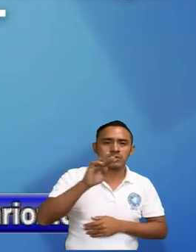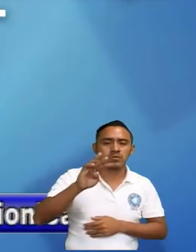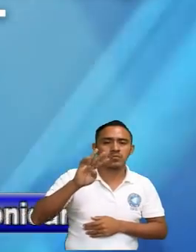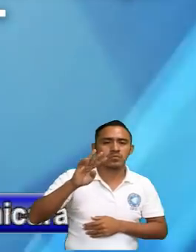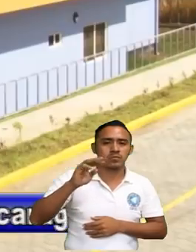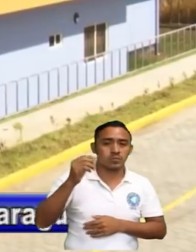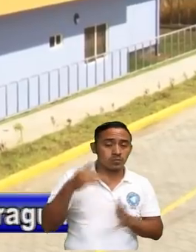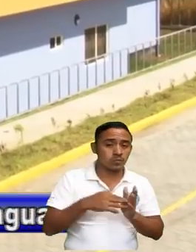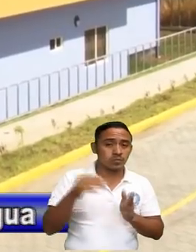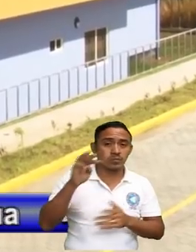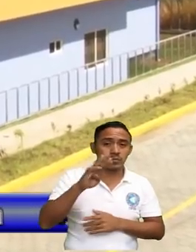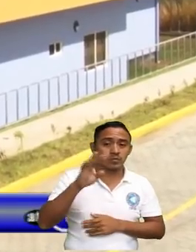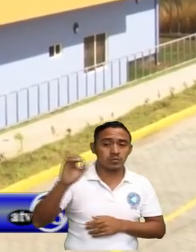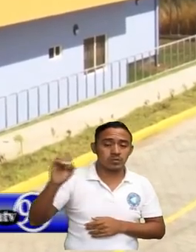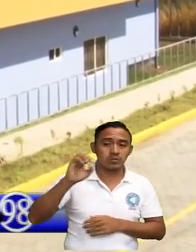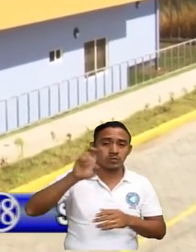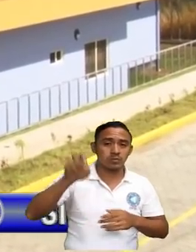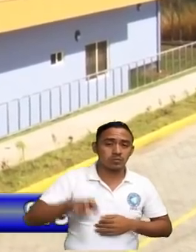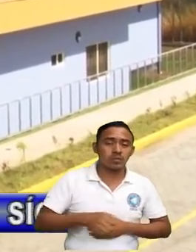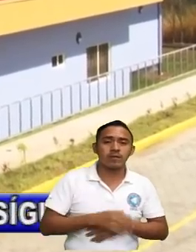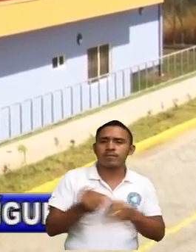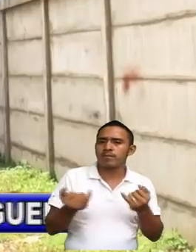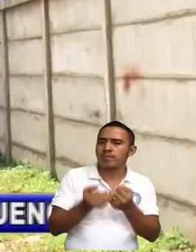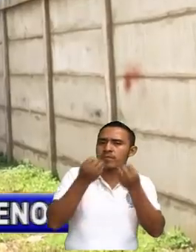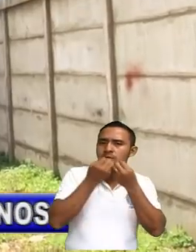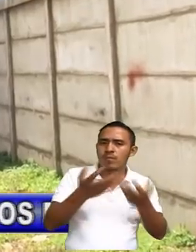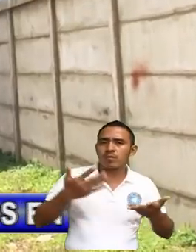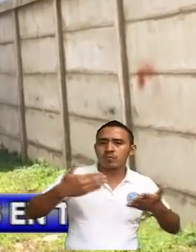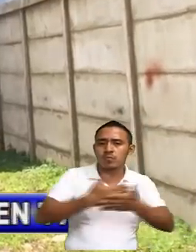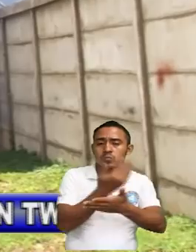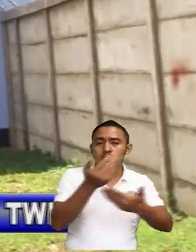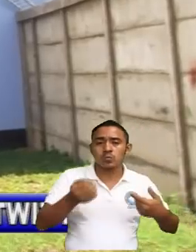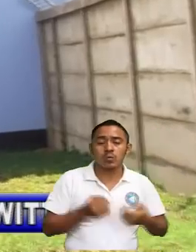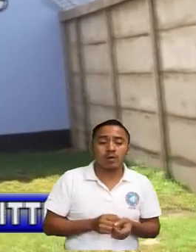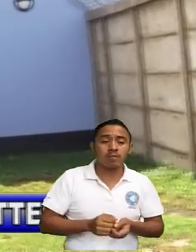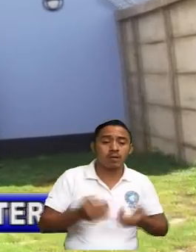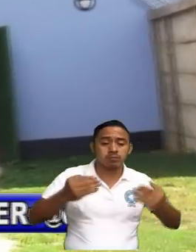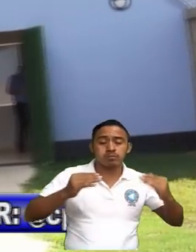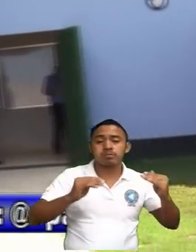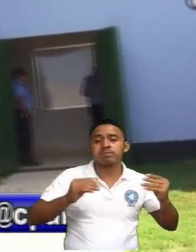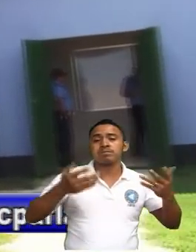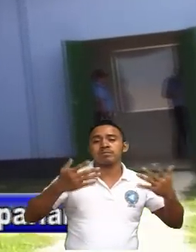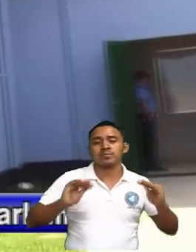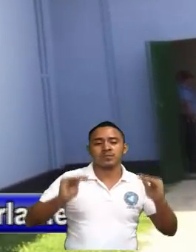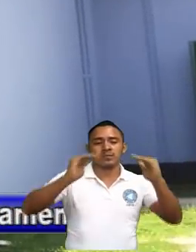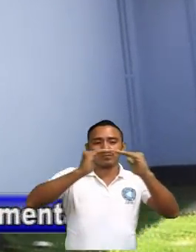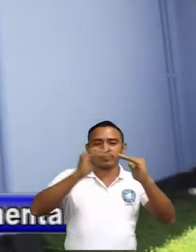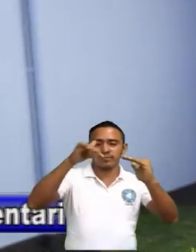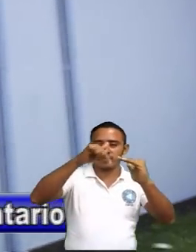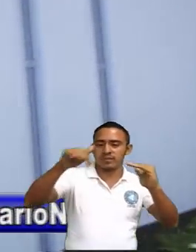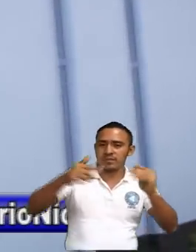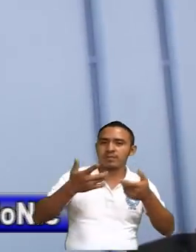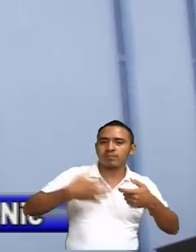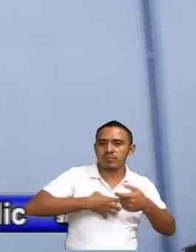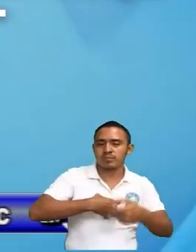6.231.400 córdobas. Igualmente informó sobre la construcción de una nueva estación policial, esto en la isla de Ometepe.